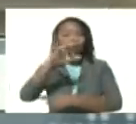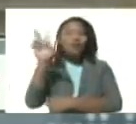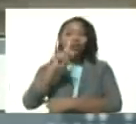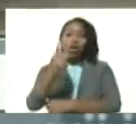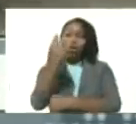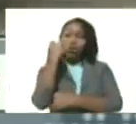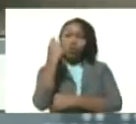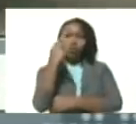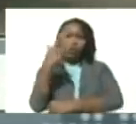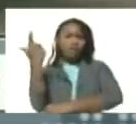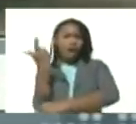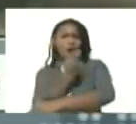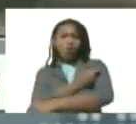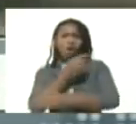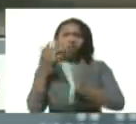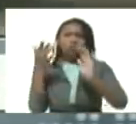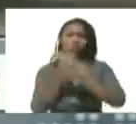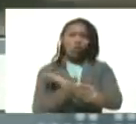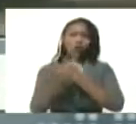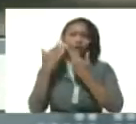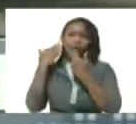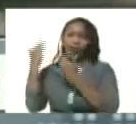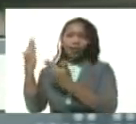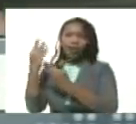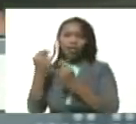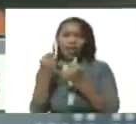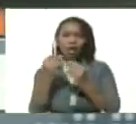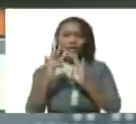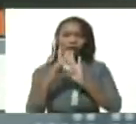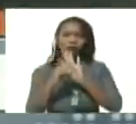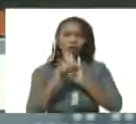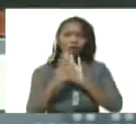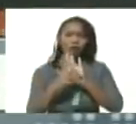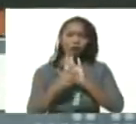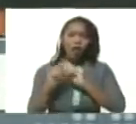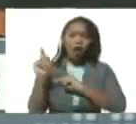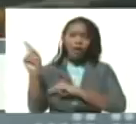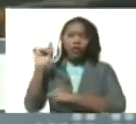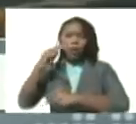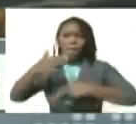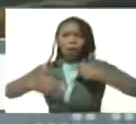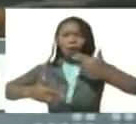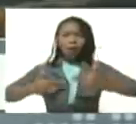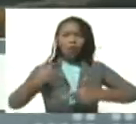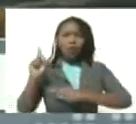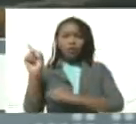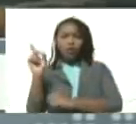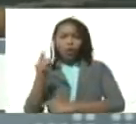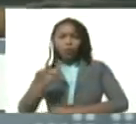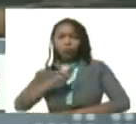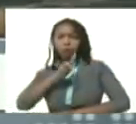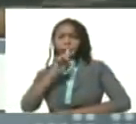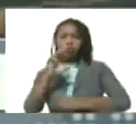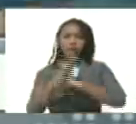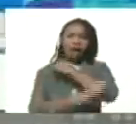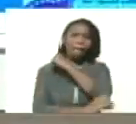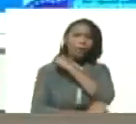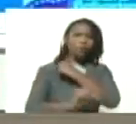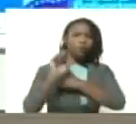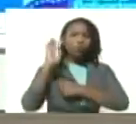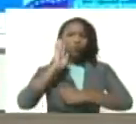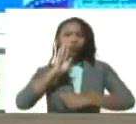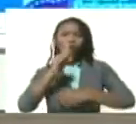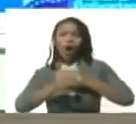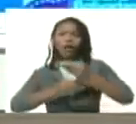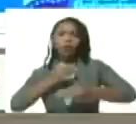una sola vacuna del dinero que se robaron estos criminales, estos delincuentes, que además han generado